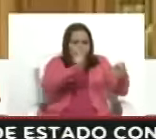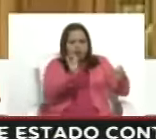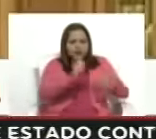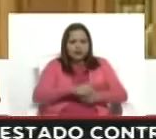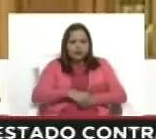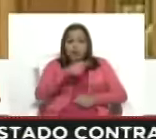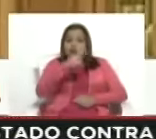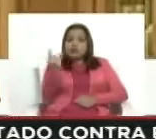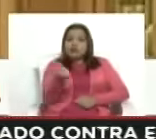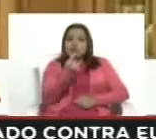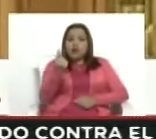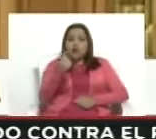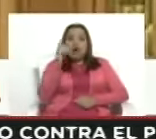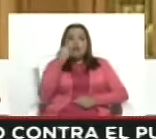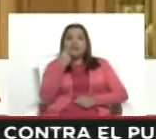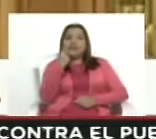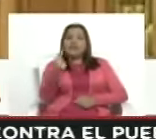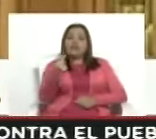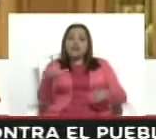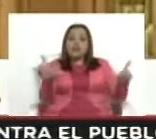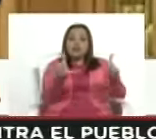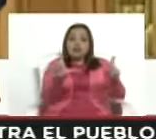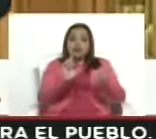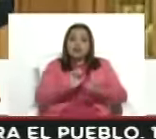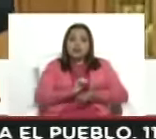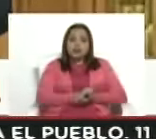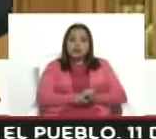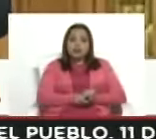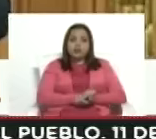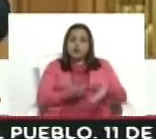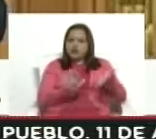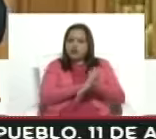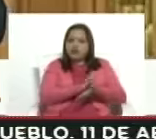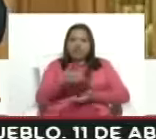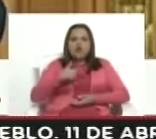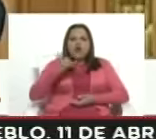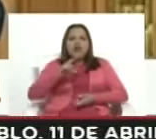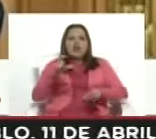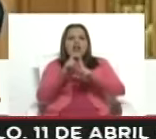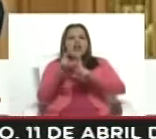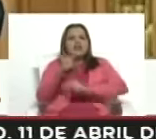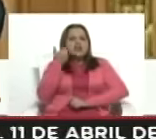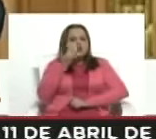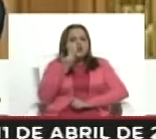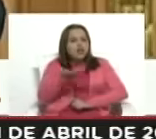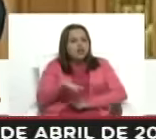única referencia que Otto Neustadt dijo sobre ese hecho, que yo era un grosero.